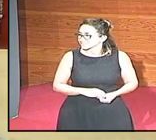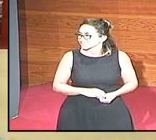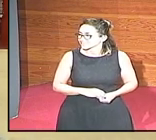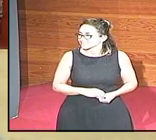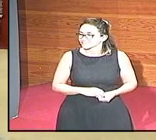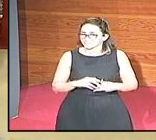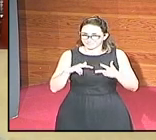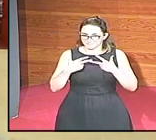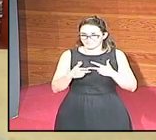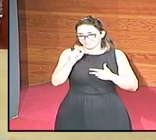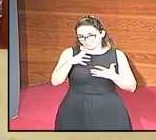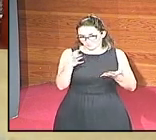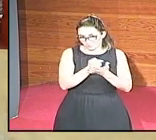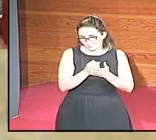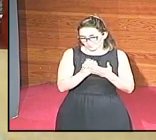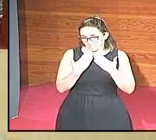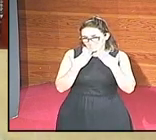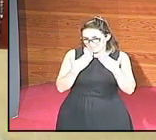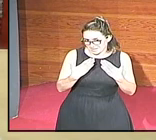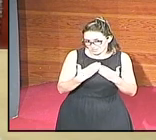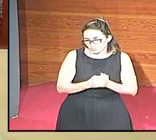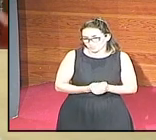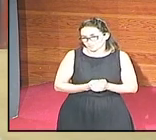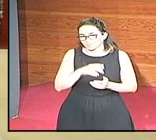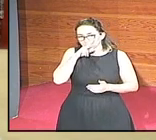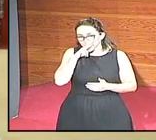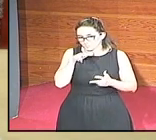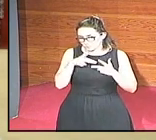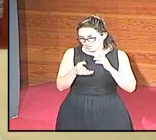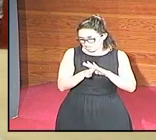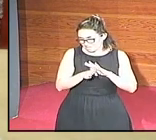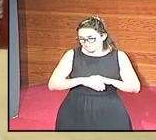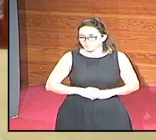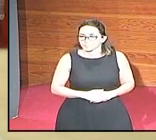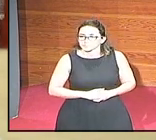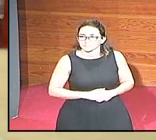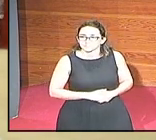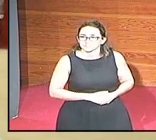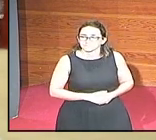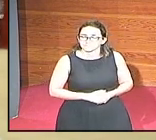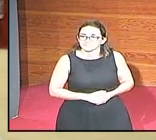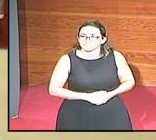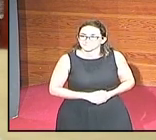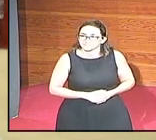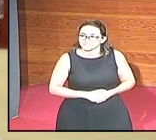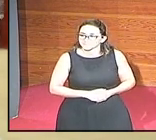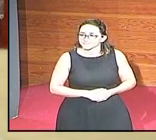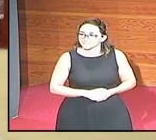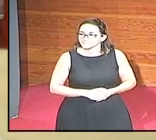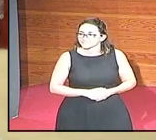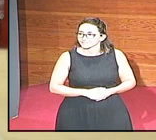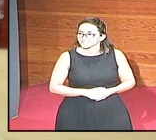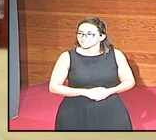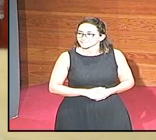Bueno, eskerrik asko guztioi zuen parte hartzeagatik. Gogoratu Errusia eta Ukrainiaren arteko gatazkari buruzko egunarekin jarraitzeko